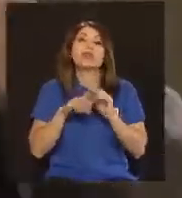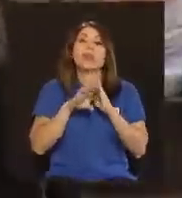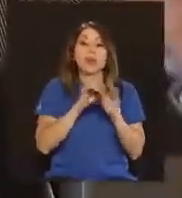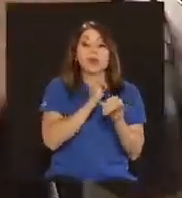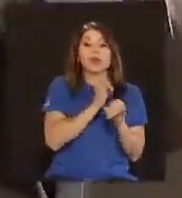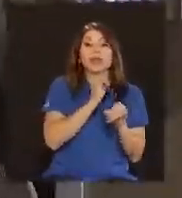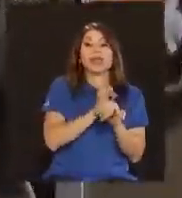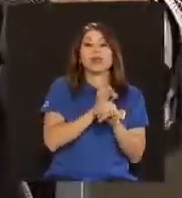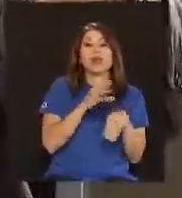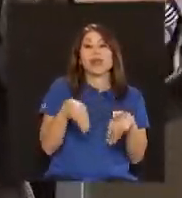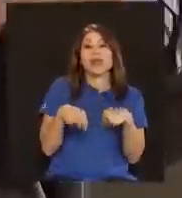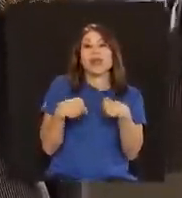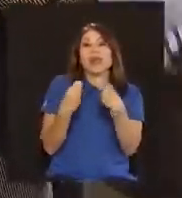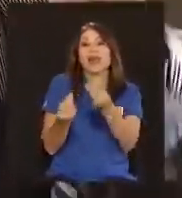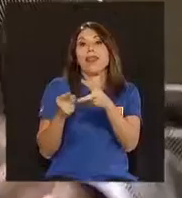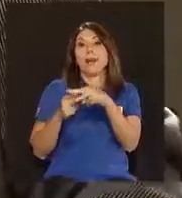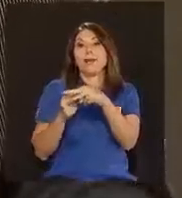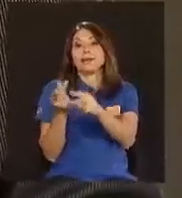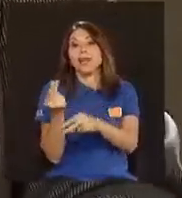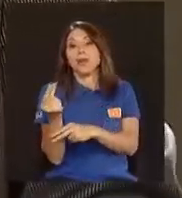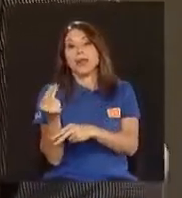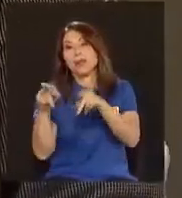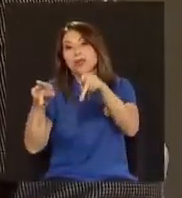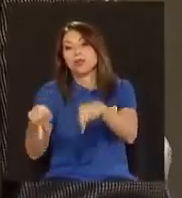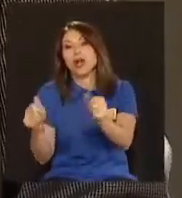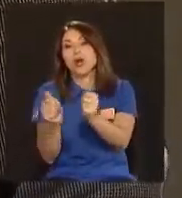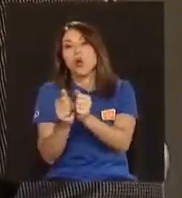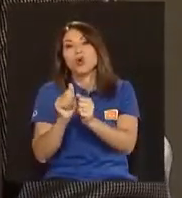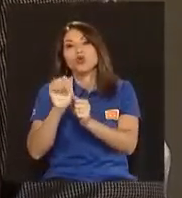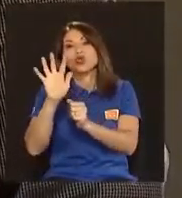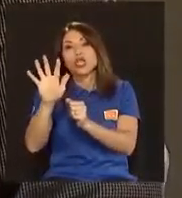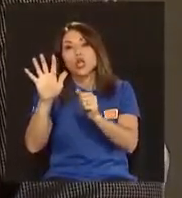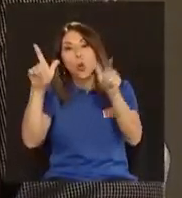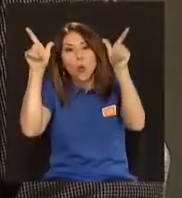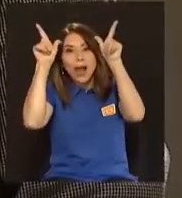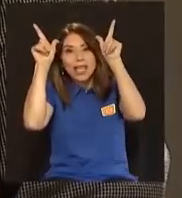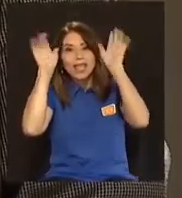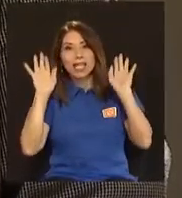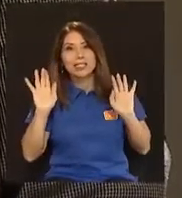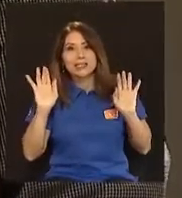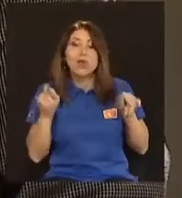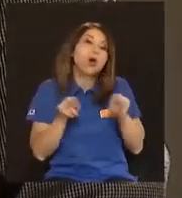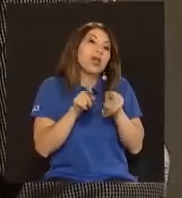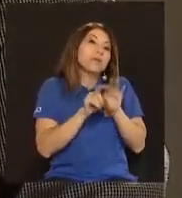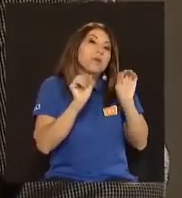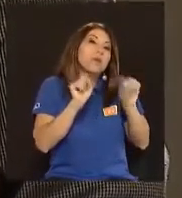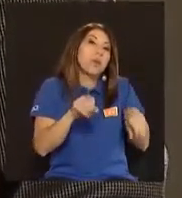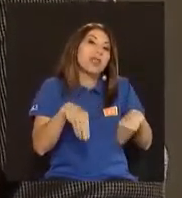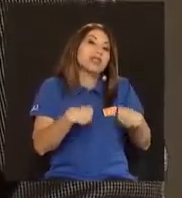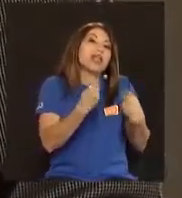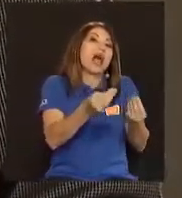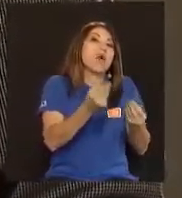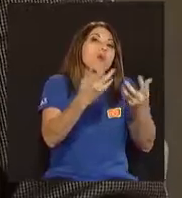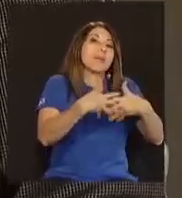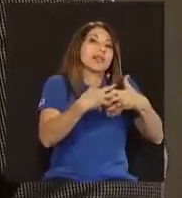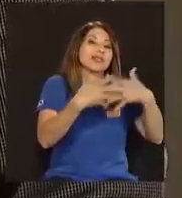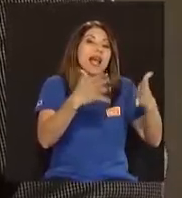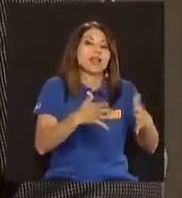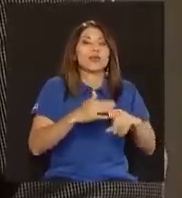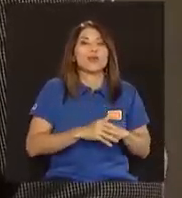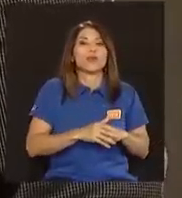como puede ser que le financiamos también un hato de 20, 25 novillos a un empresario, le financiamos